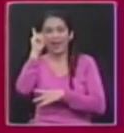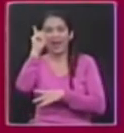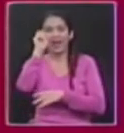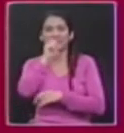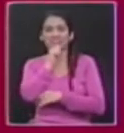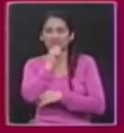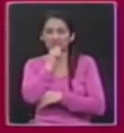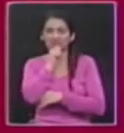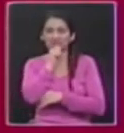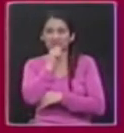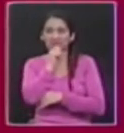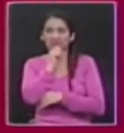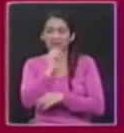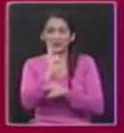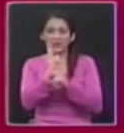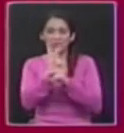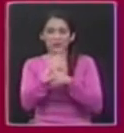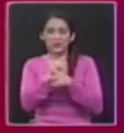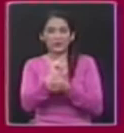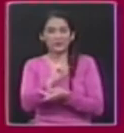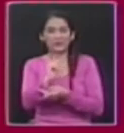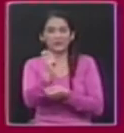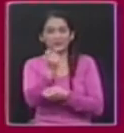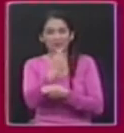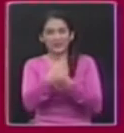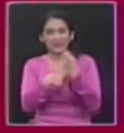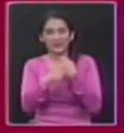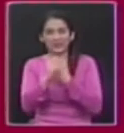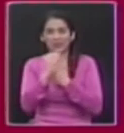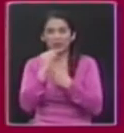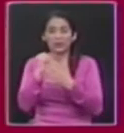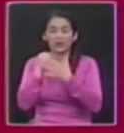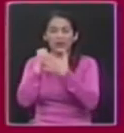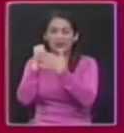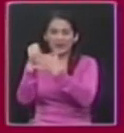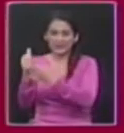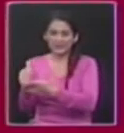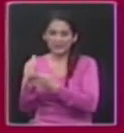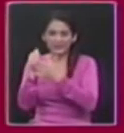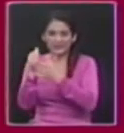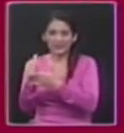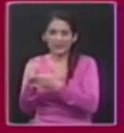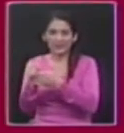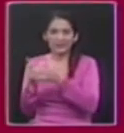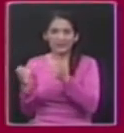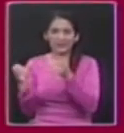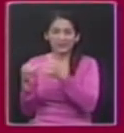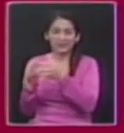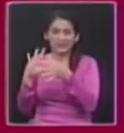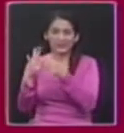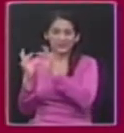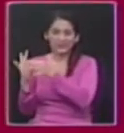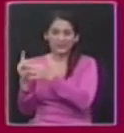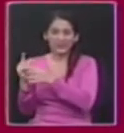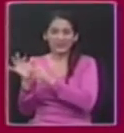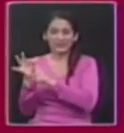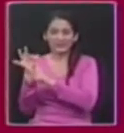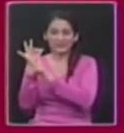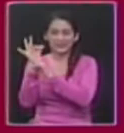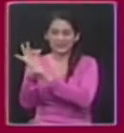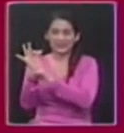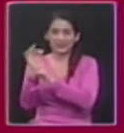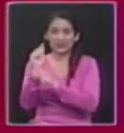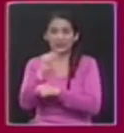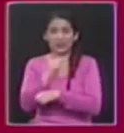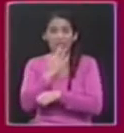ofrecerle algo más importante a Olimpiadas Especiales. Es así como diseñamos un chicle exclusivo de Olimpiadas Especiales. El color dorado representa una medalla,